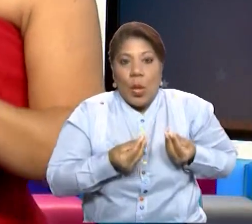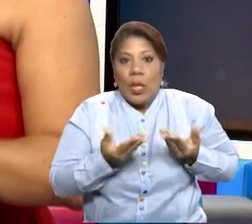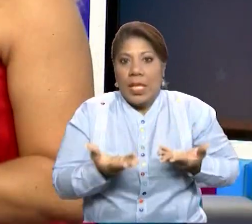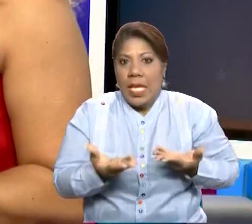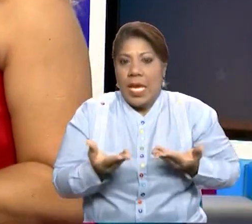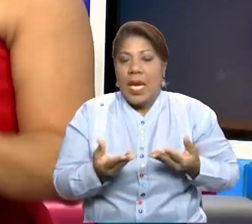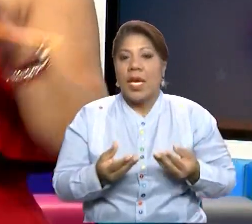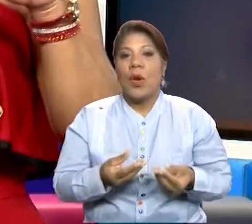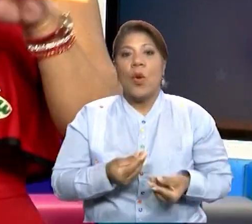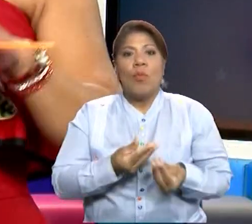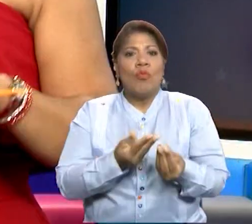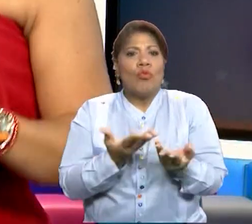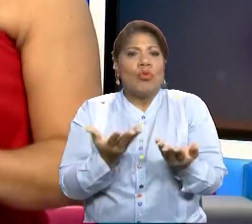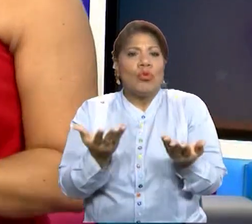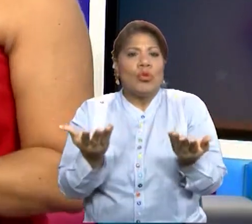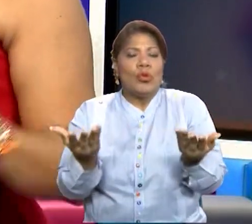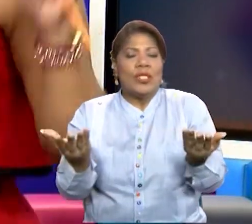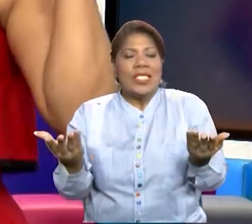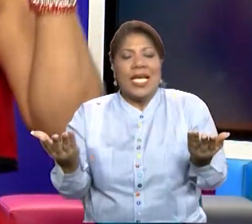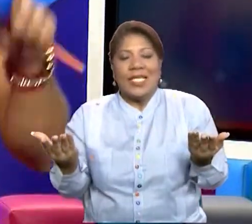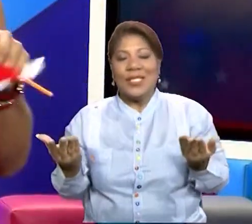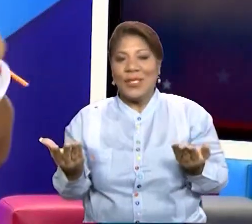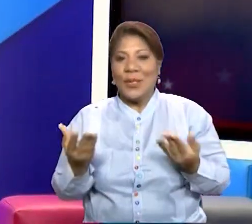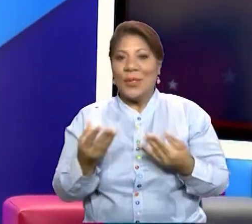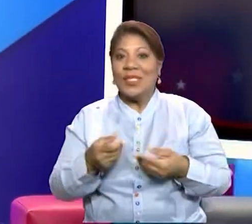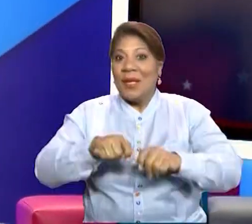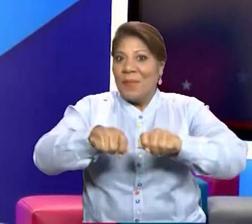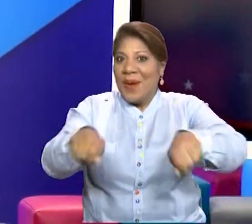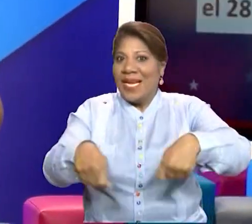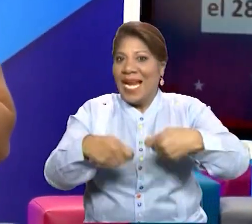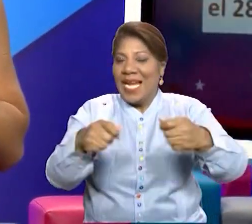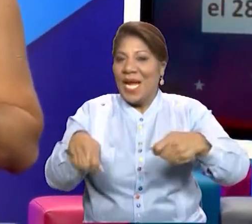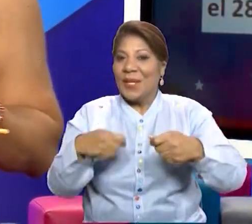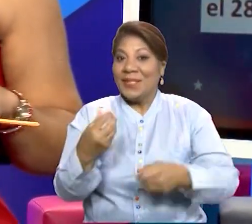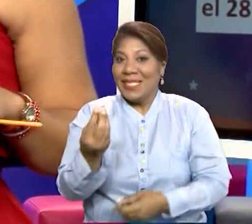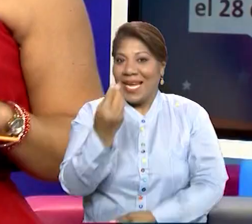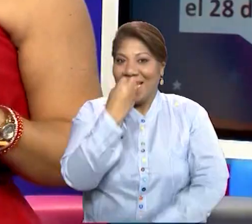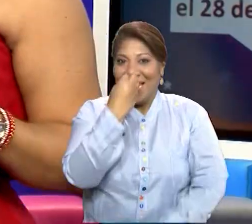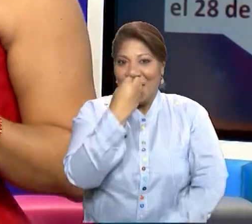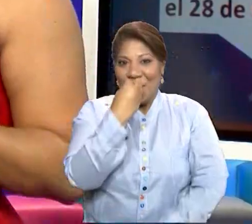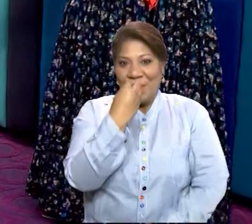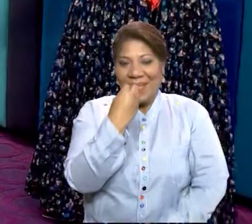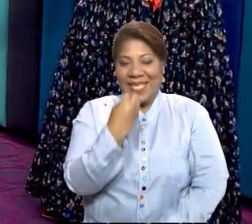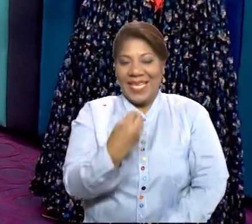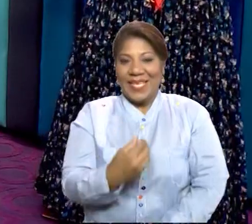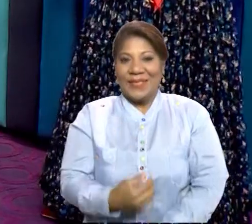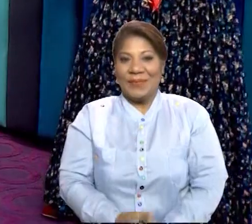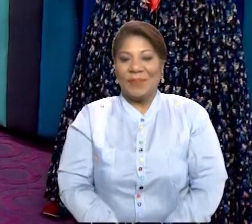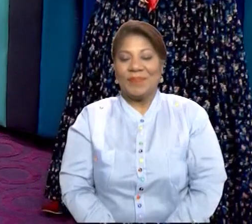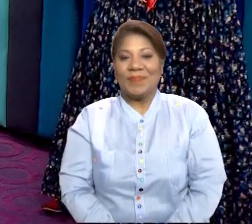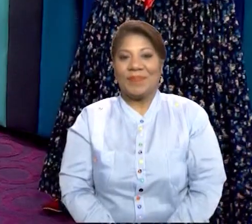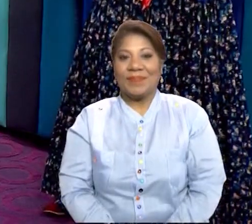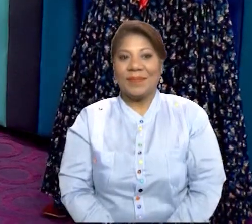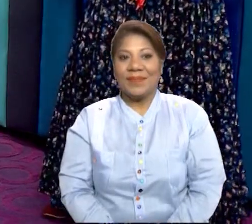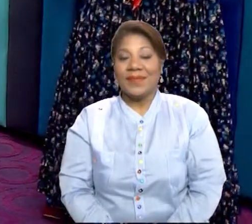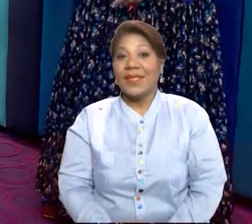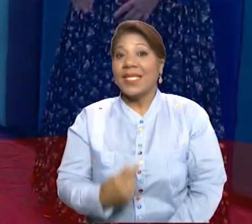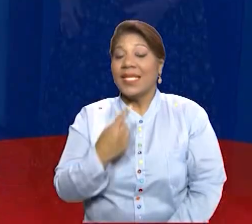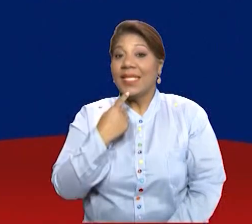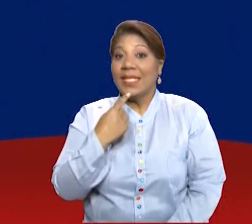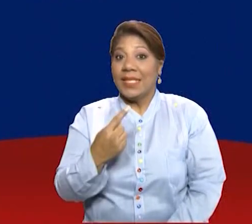la canela, el clavito de olor, entre otras cosas. Según la